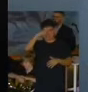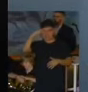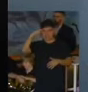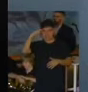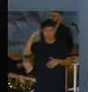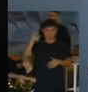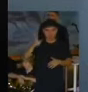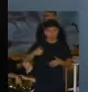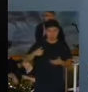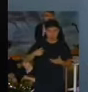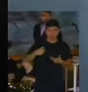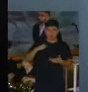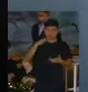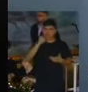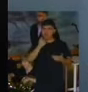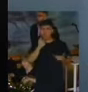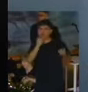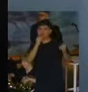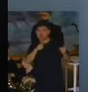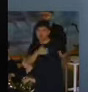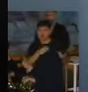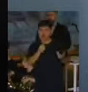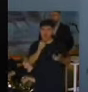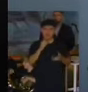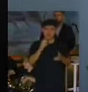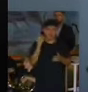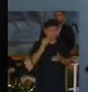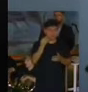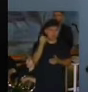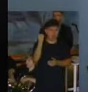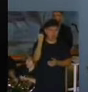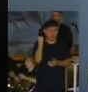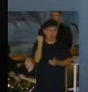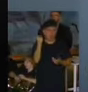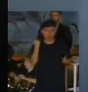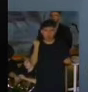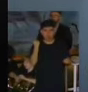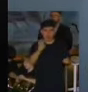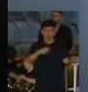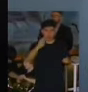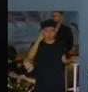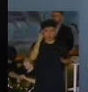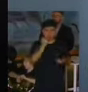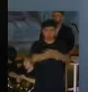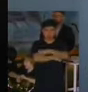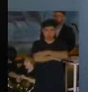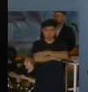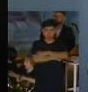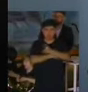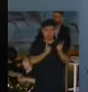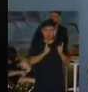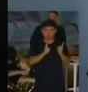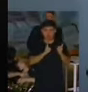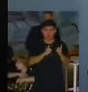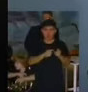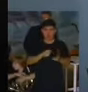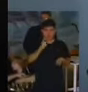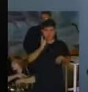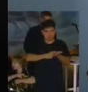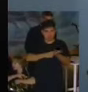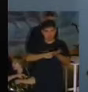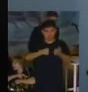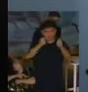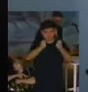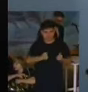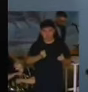marcado con una gran incertidumbre, fundamentalmente en lo económico, pero no nos quedamos de brazos cruzados, tomamos decisiones y